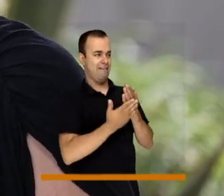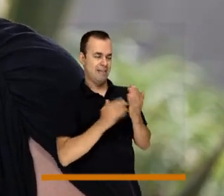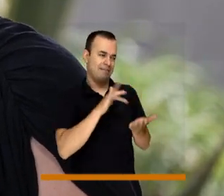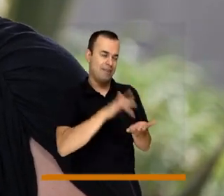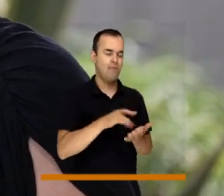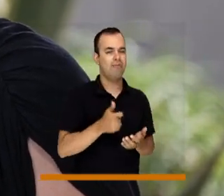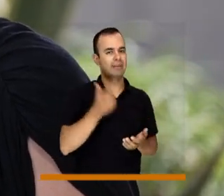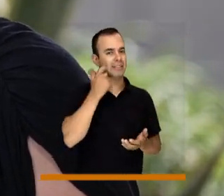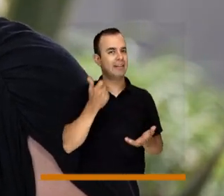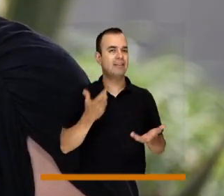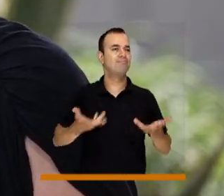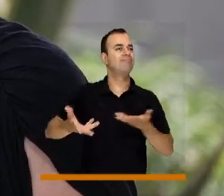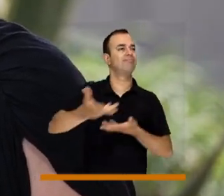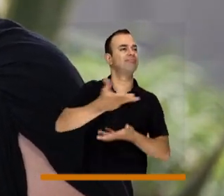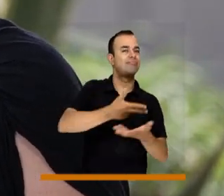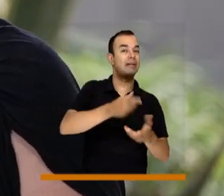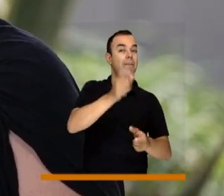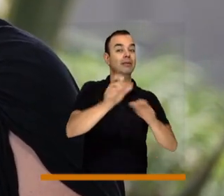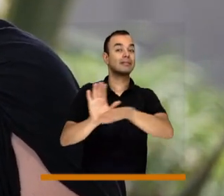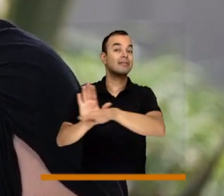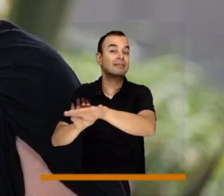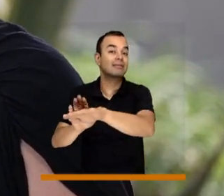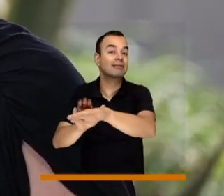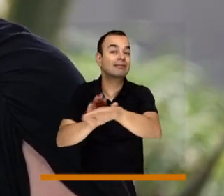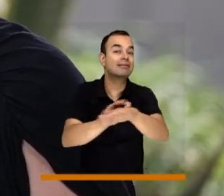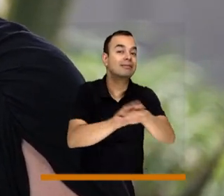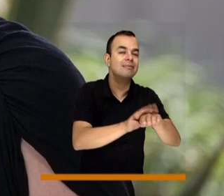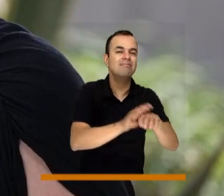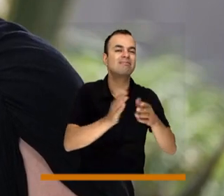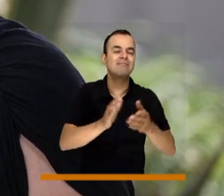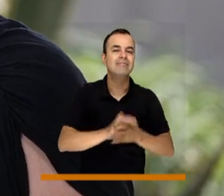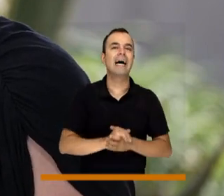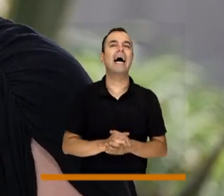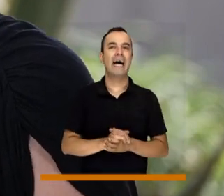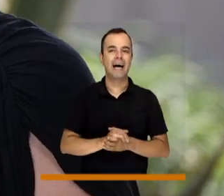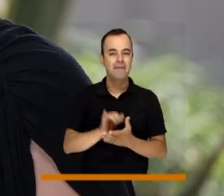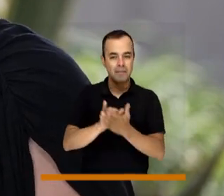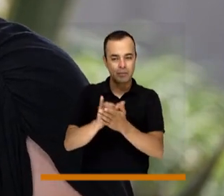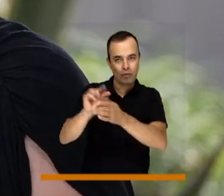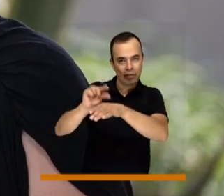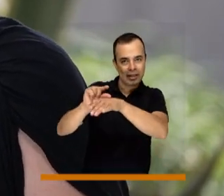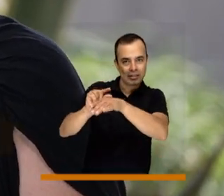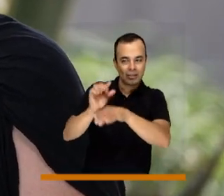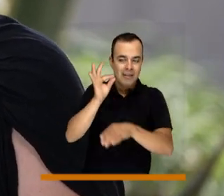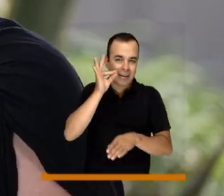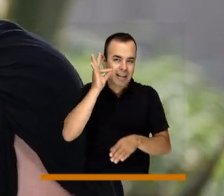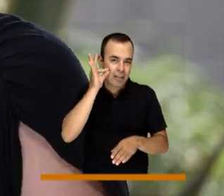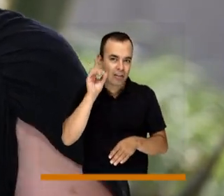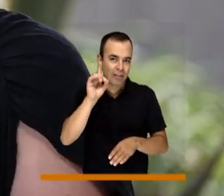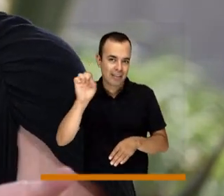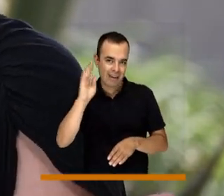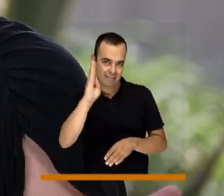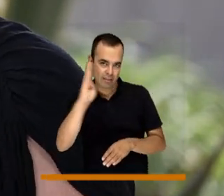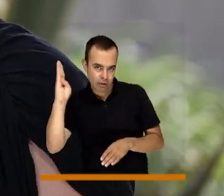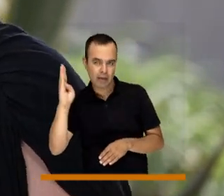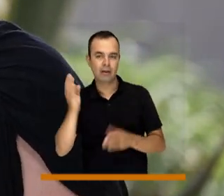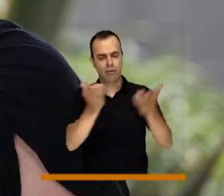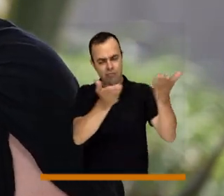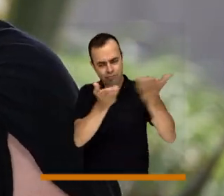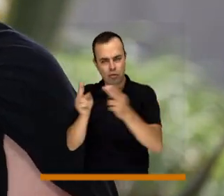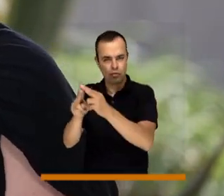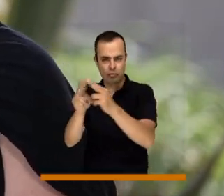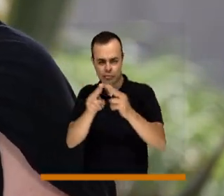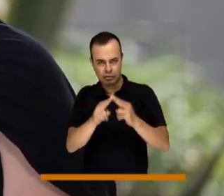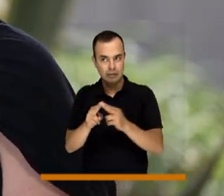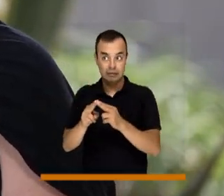agrada mucho tener la oportunidad de invitar a todos los televidentes a que conozcan a Ratón de Biblioteca y a las bibliotecas de la